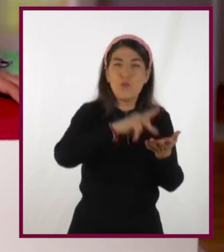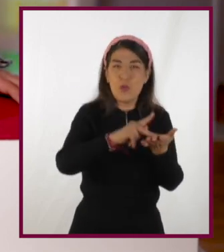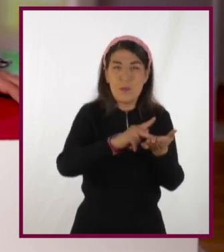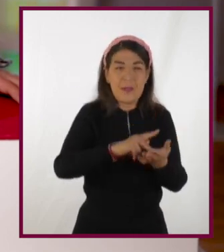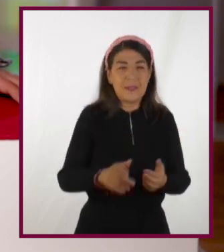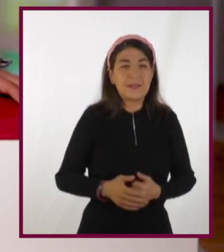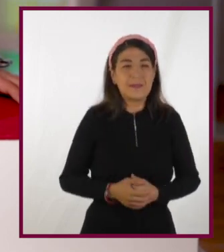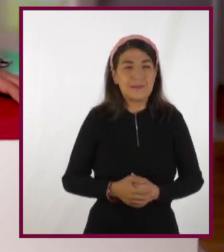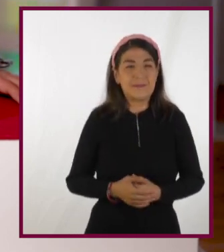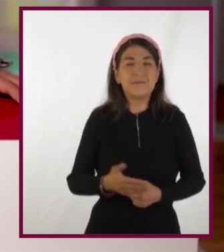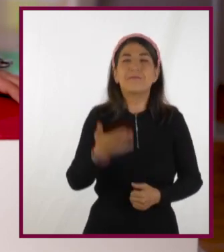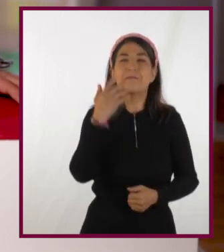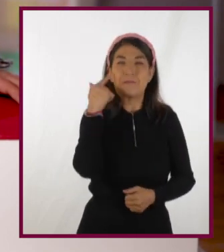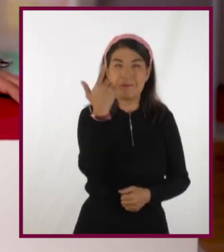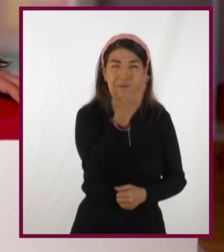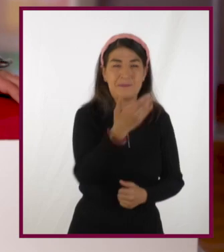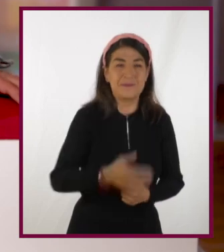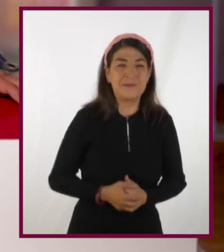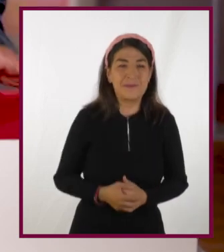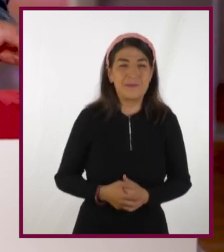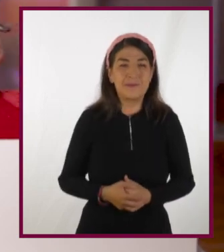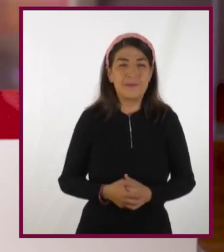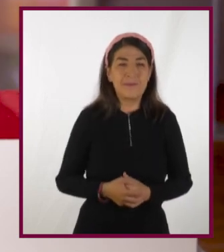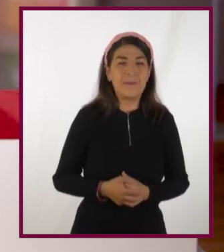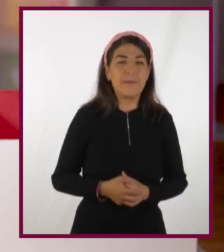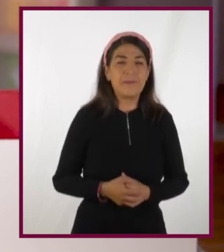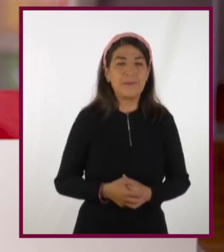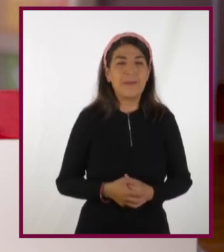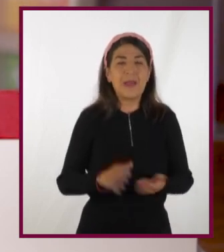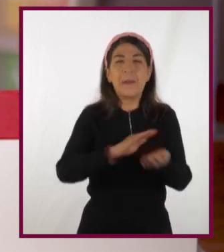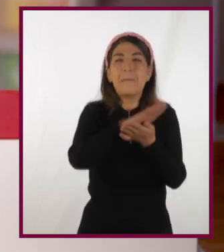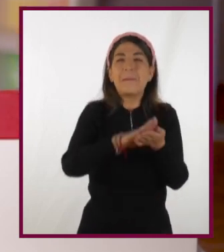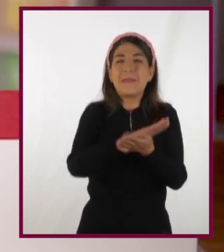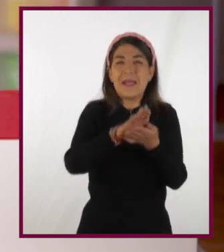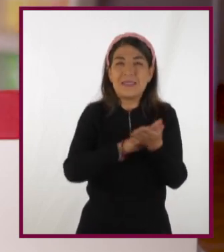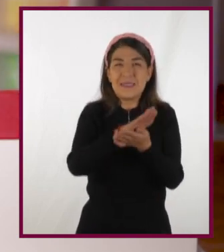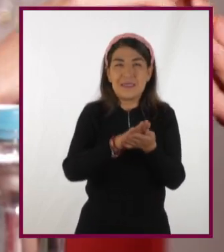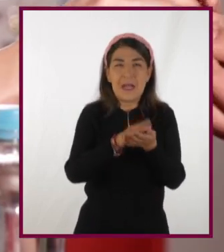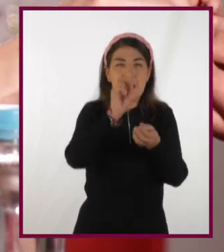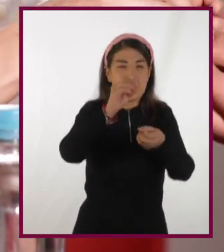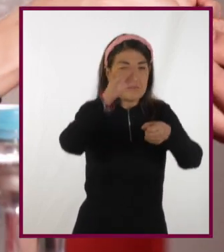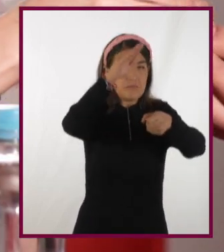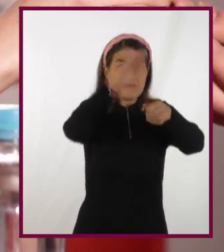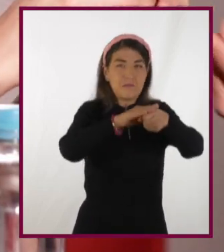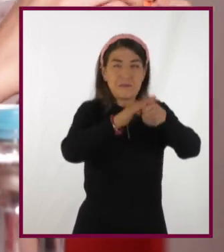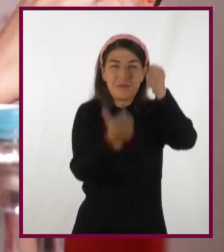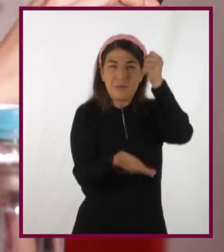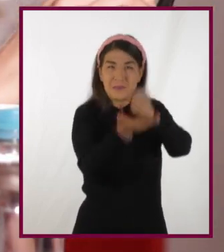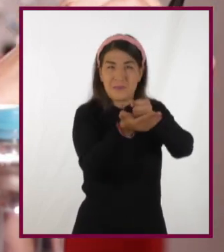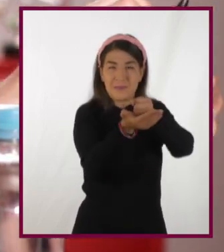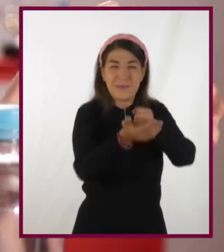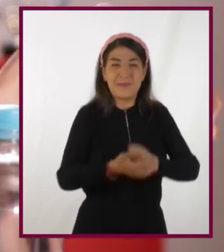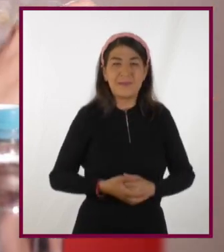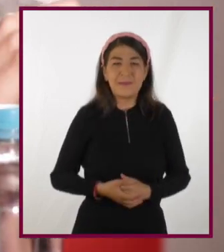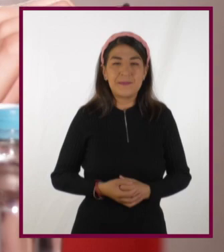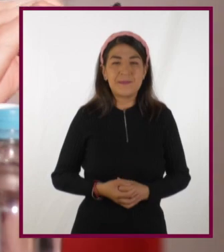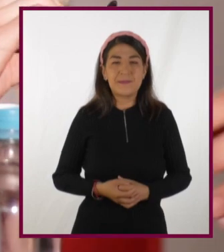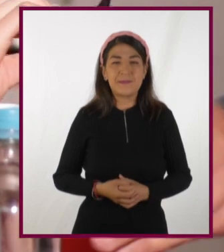parece muy bien. Aquí lo tenemos. Con un poco de plastilina vamos a tapar